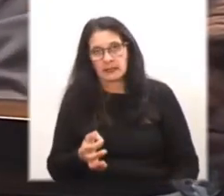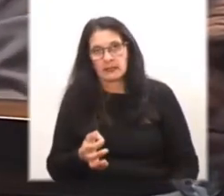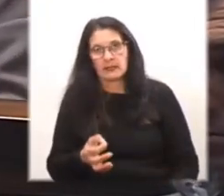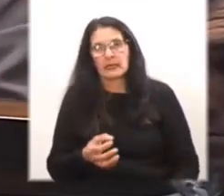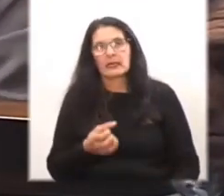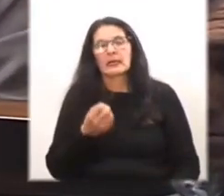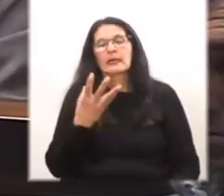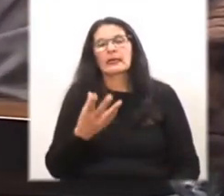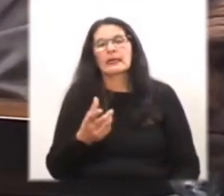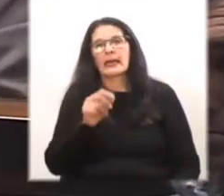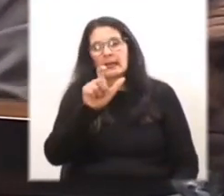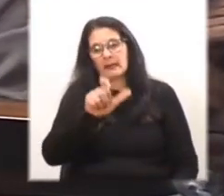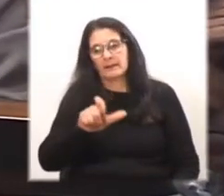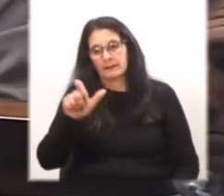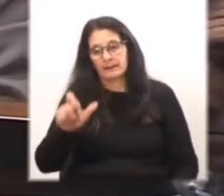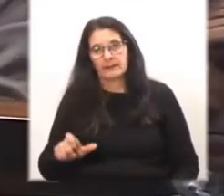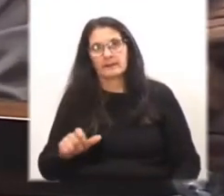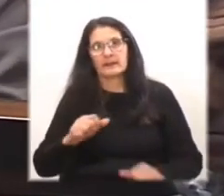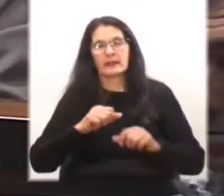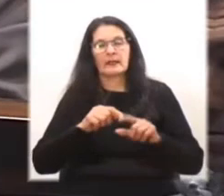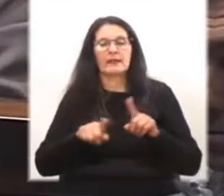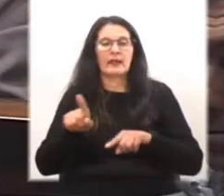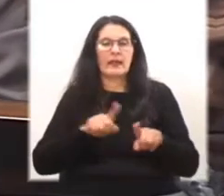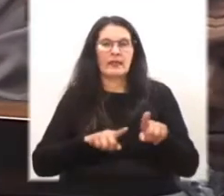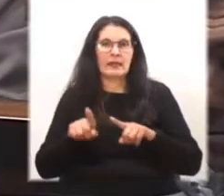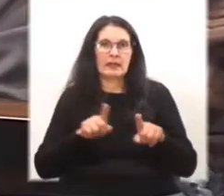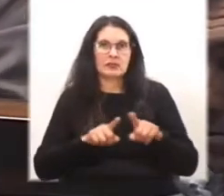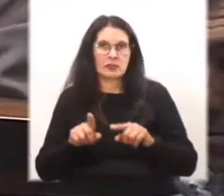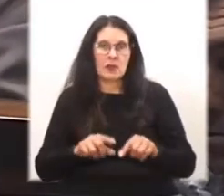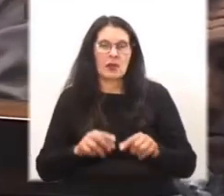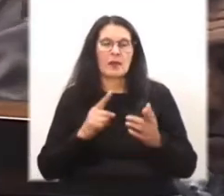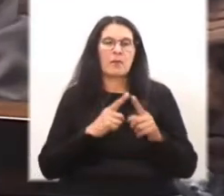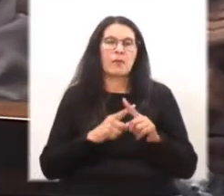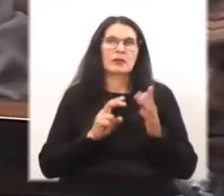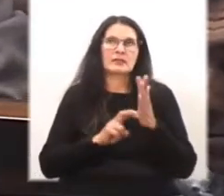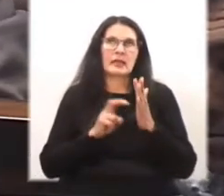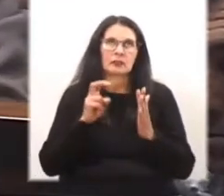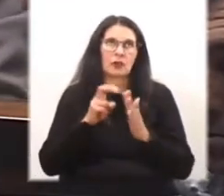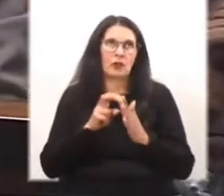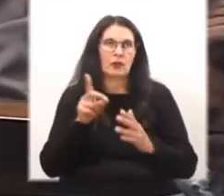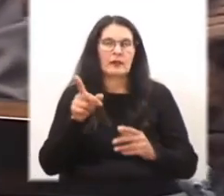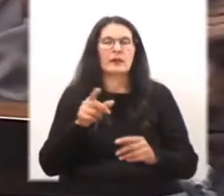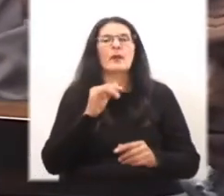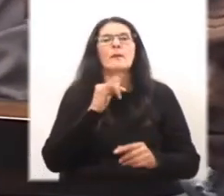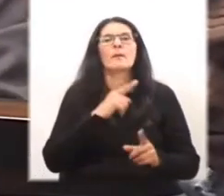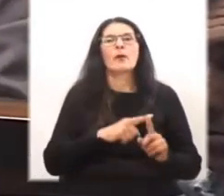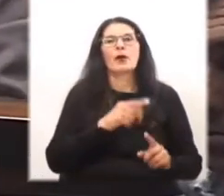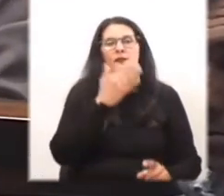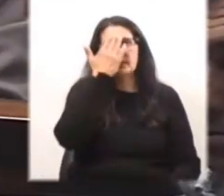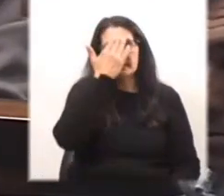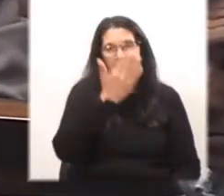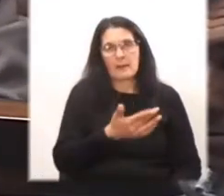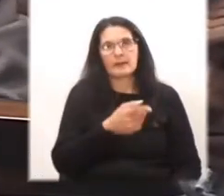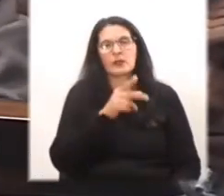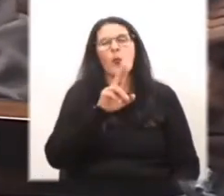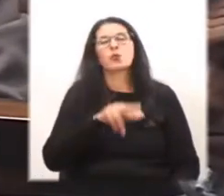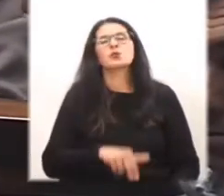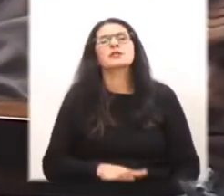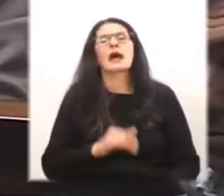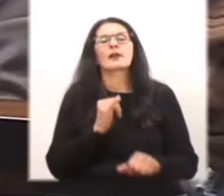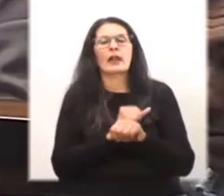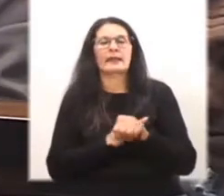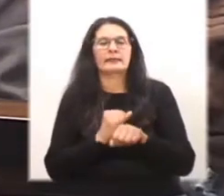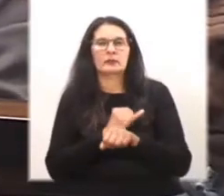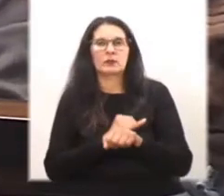los integrantes de la delegación de Uruguay en Salto Grande por el Frente Amplio utilizaron la institucionalidad del Estado